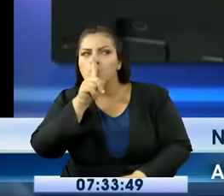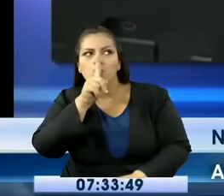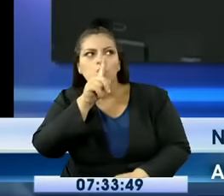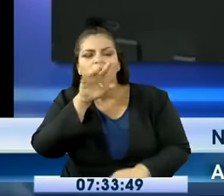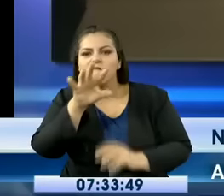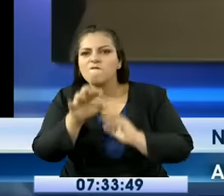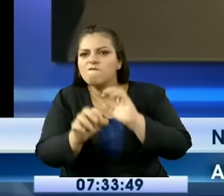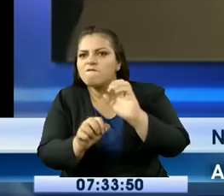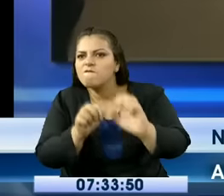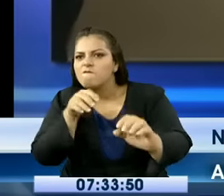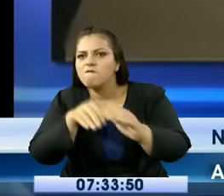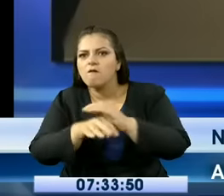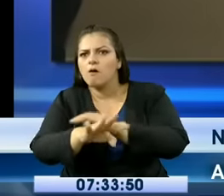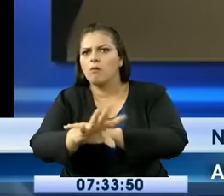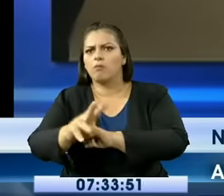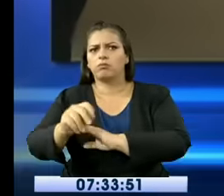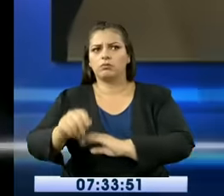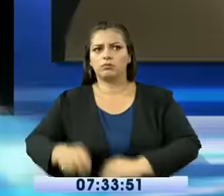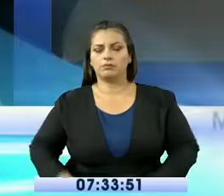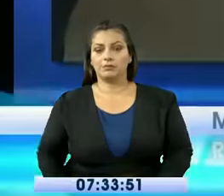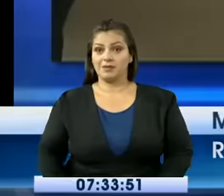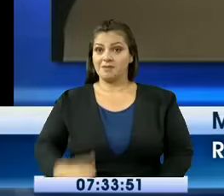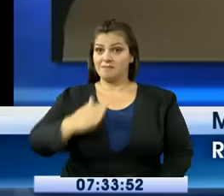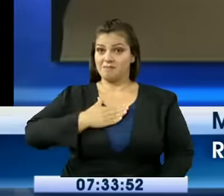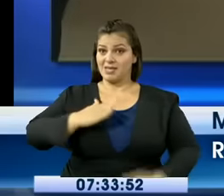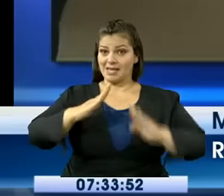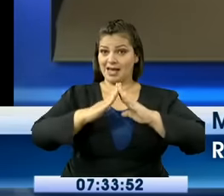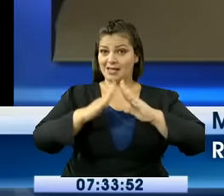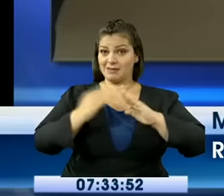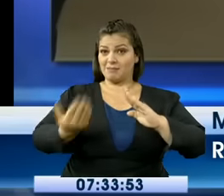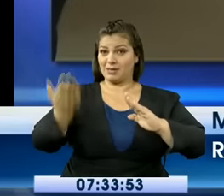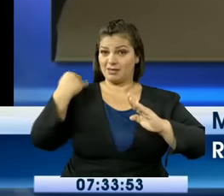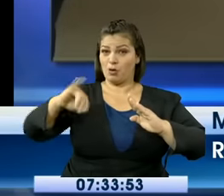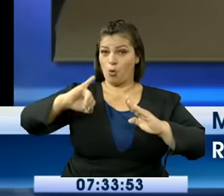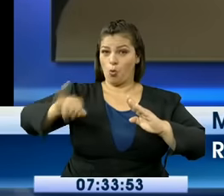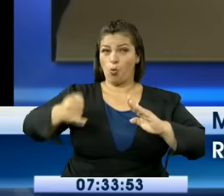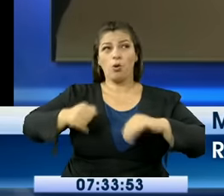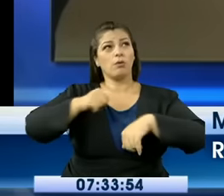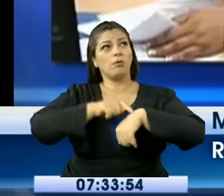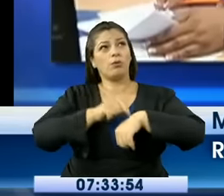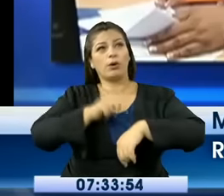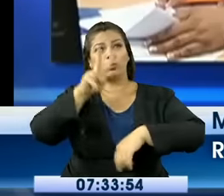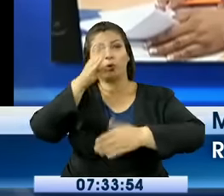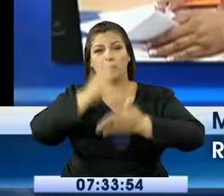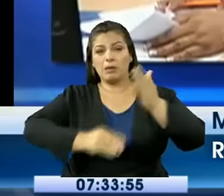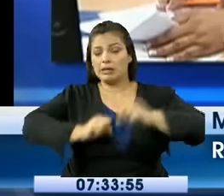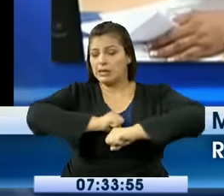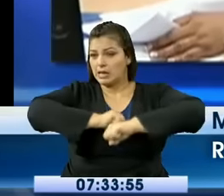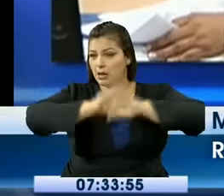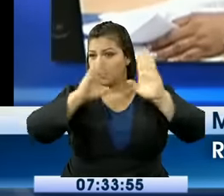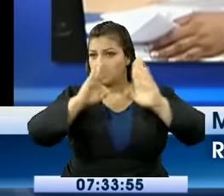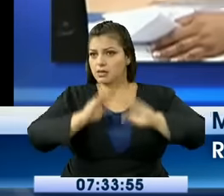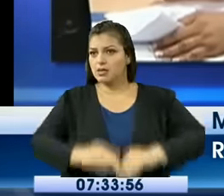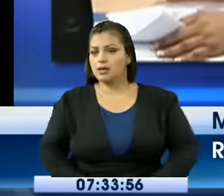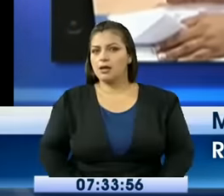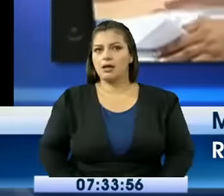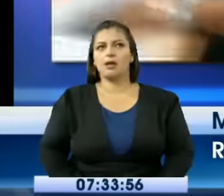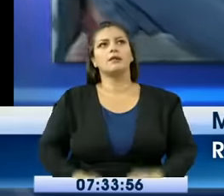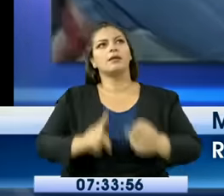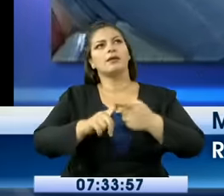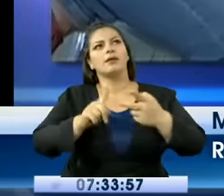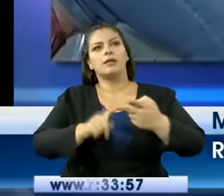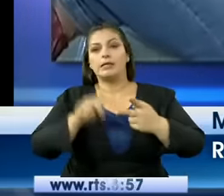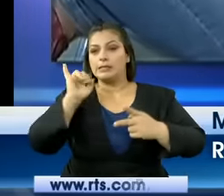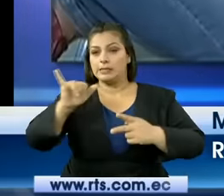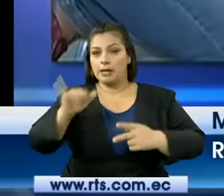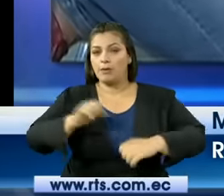metieron en mi domicilio. Mi casa se metió el día jueves a las 2:30 de la mañana y estaba amanecida a las 4 de la mañana.